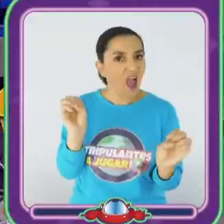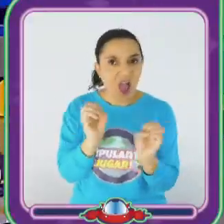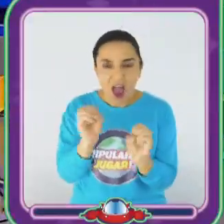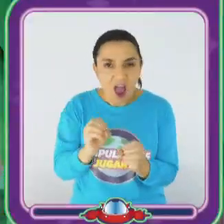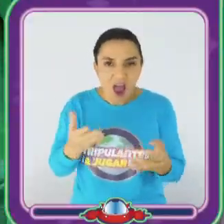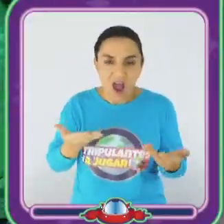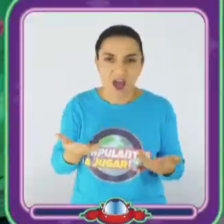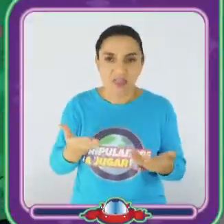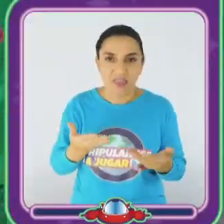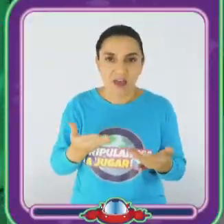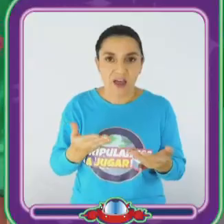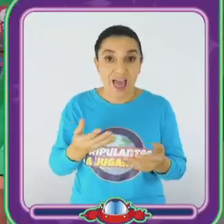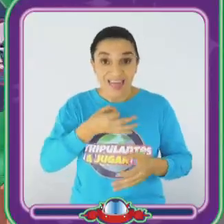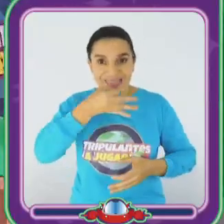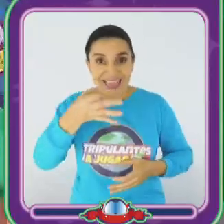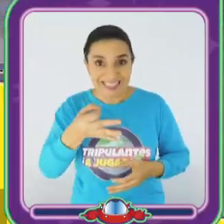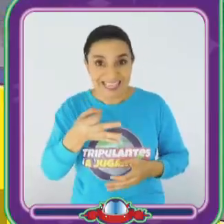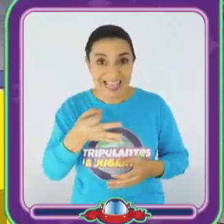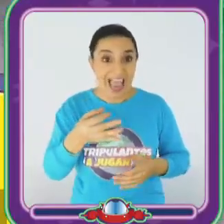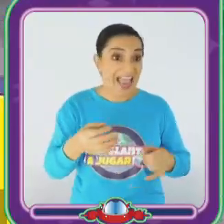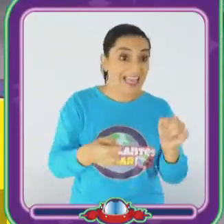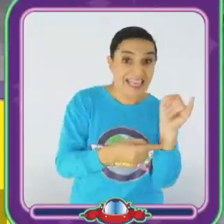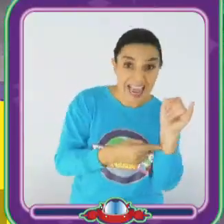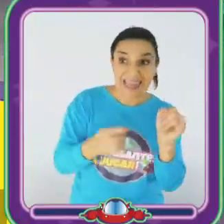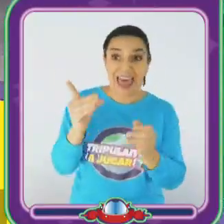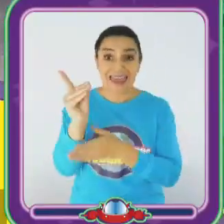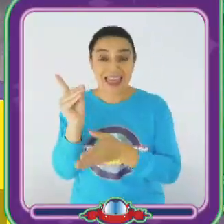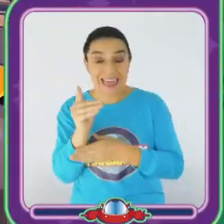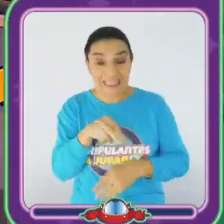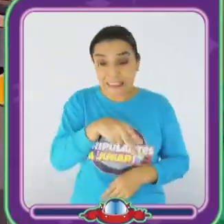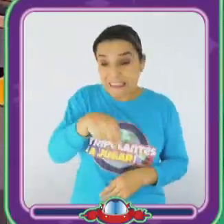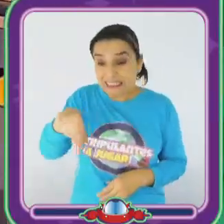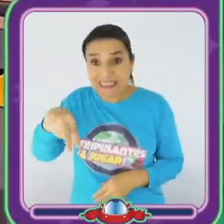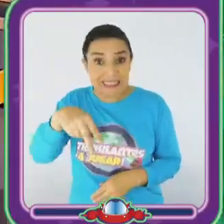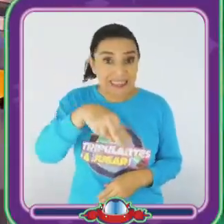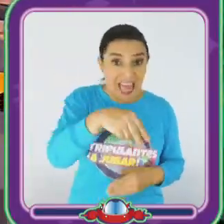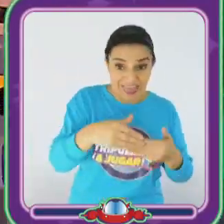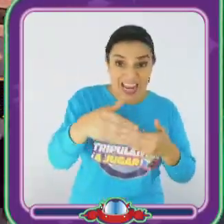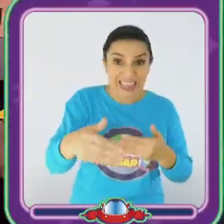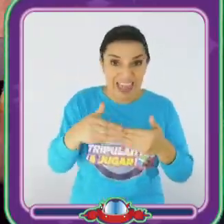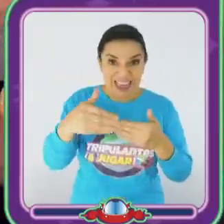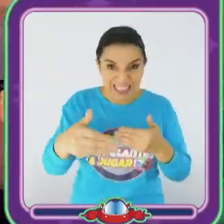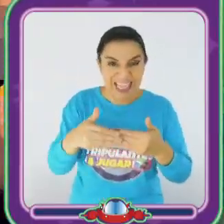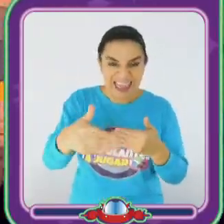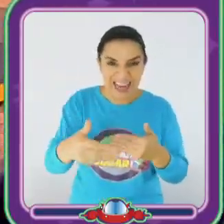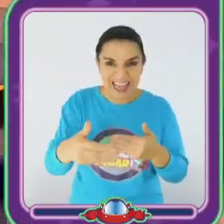nada. Y teníamos que decir, anda para la izquierda, anda para la derecha y anda recto.